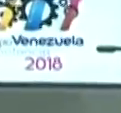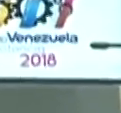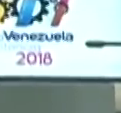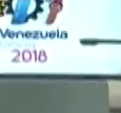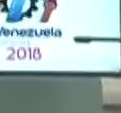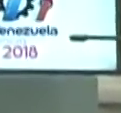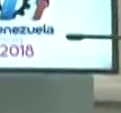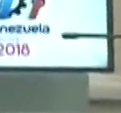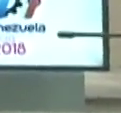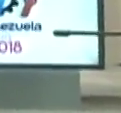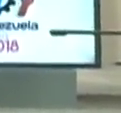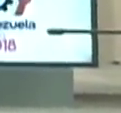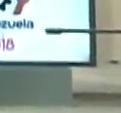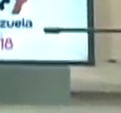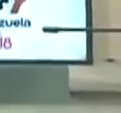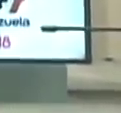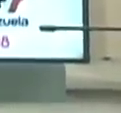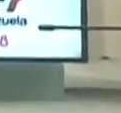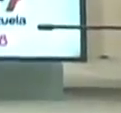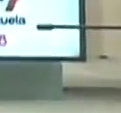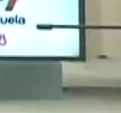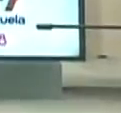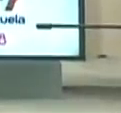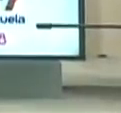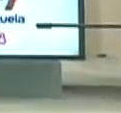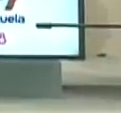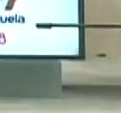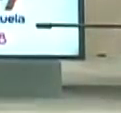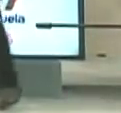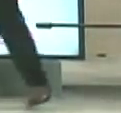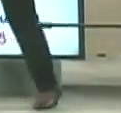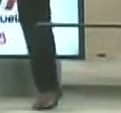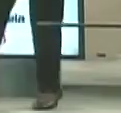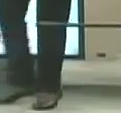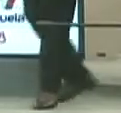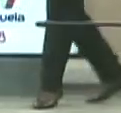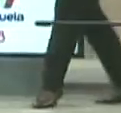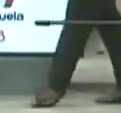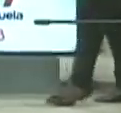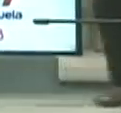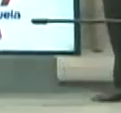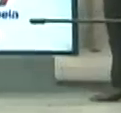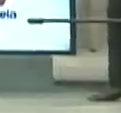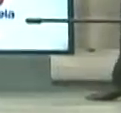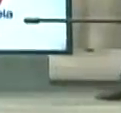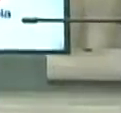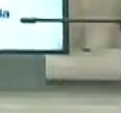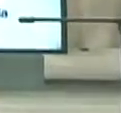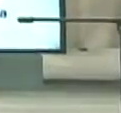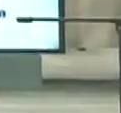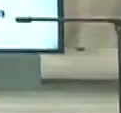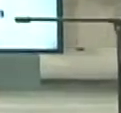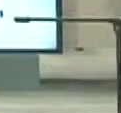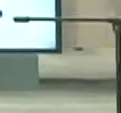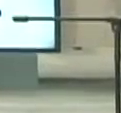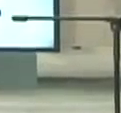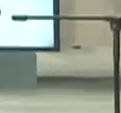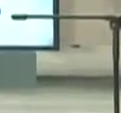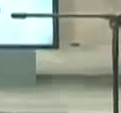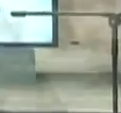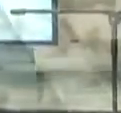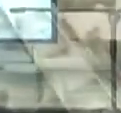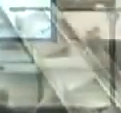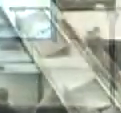de 361 stands con empresarios que pertenecen al sector público y privado. El jefe de